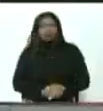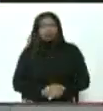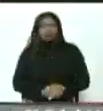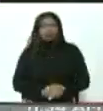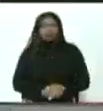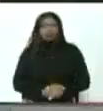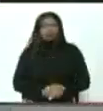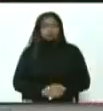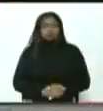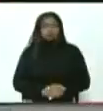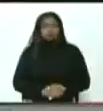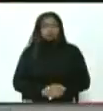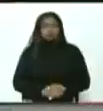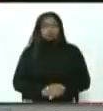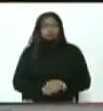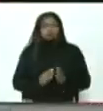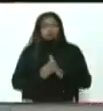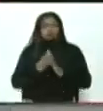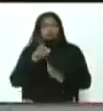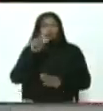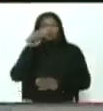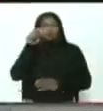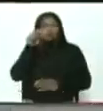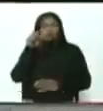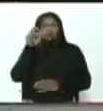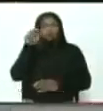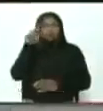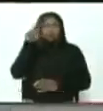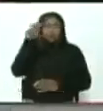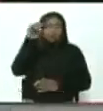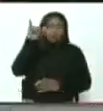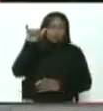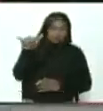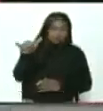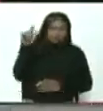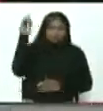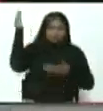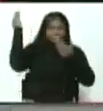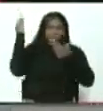En el municipio Santa Ana, Freddy Fernández.